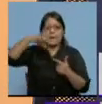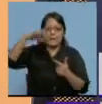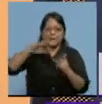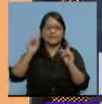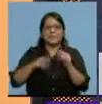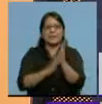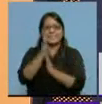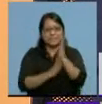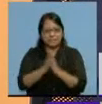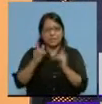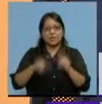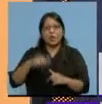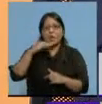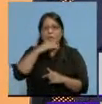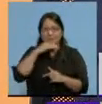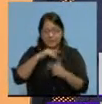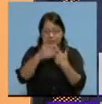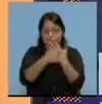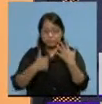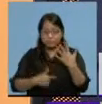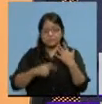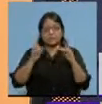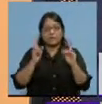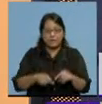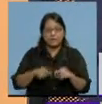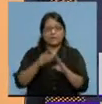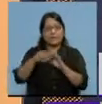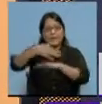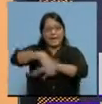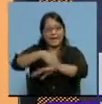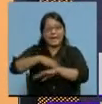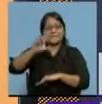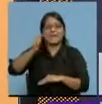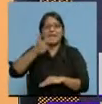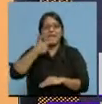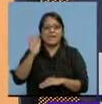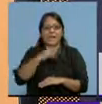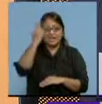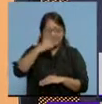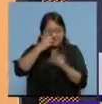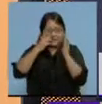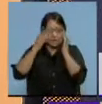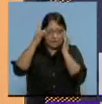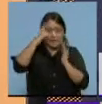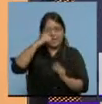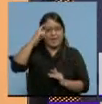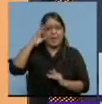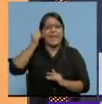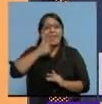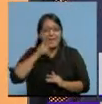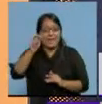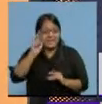Pedro y en Libertador, y por supuesto acá en las ERAS 884, donde funciona la modalidad de educación para jóvenes y adultos, para que